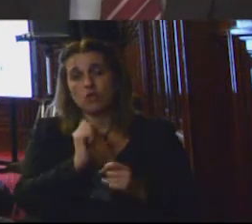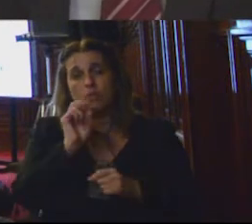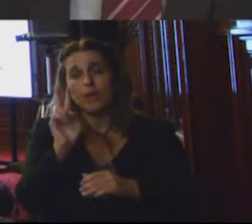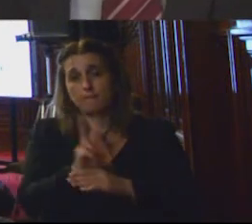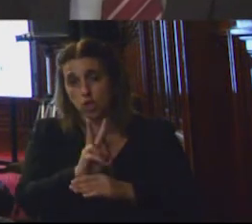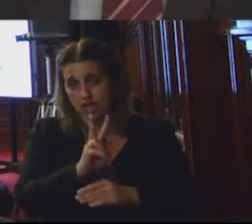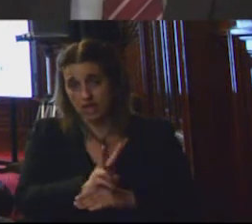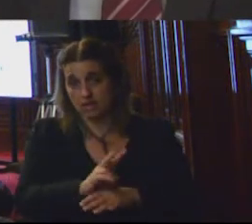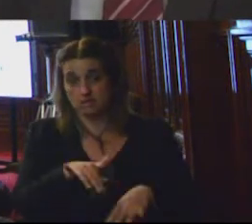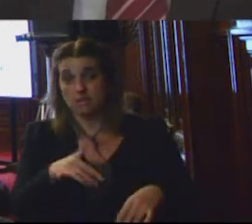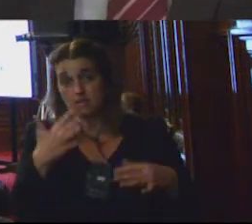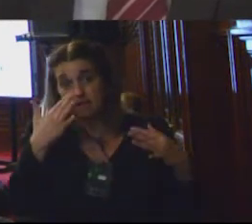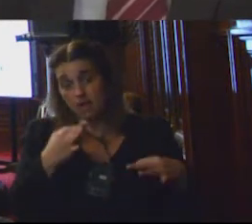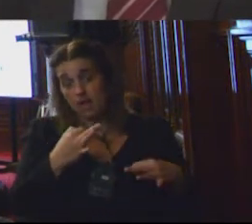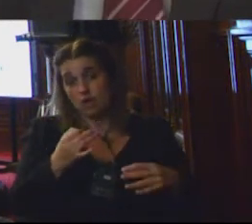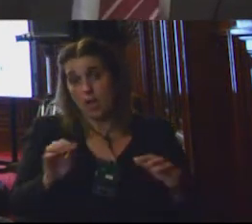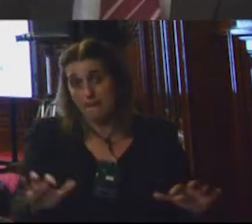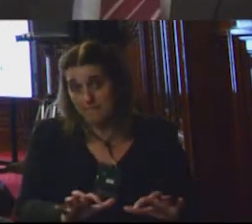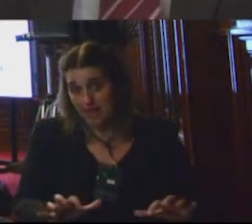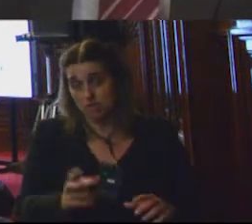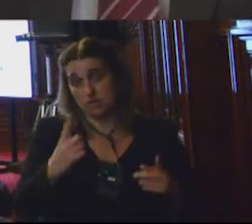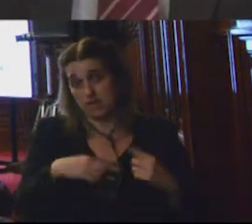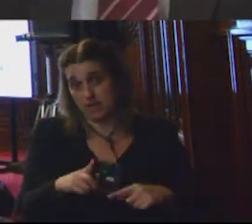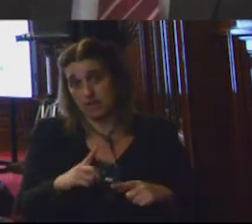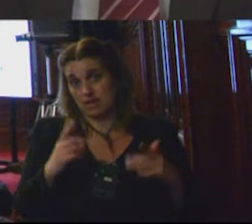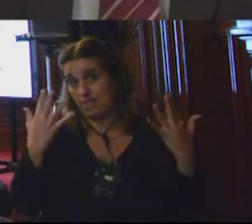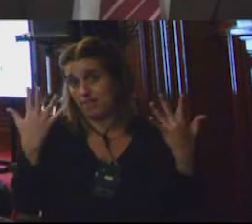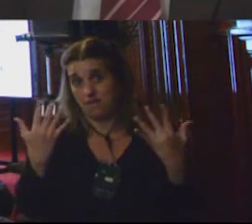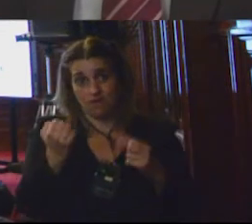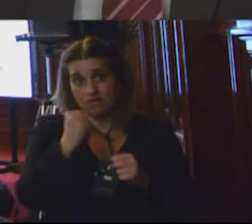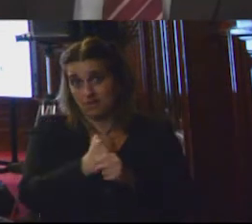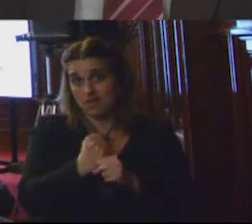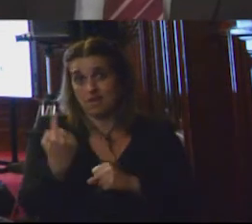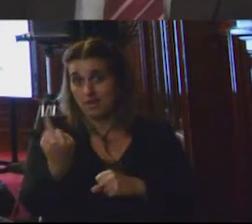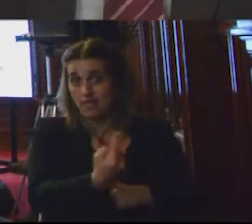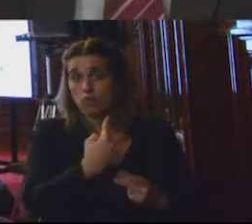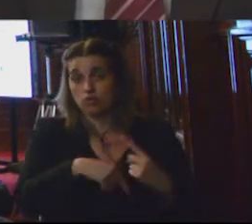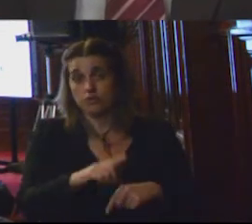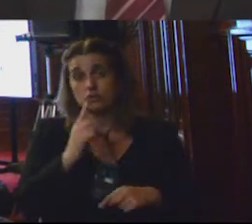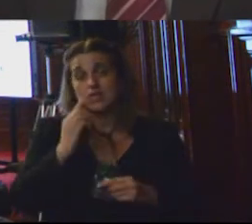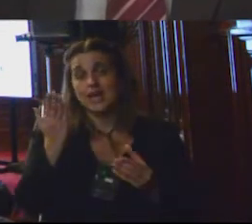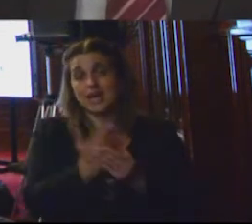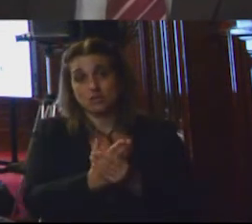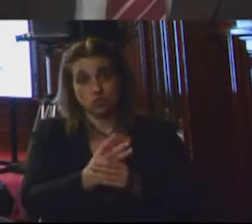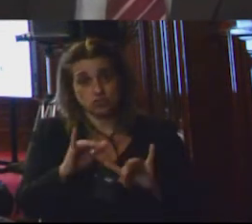los empleados y a la mano de obra esclavizada. La resolución es